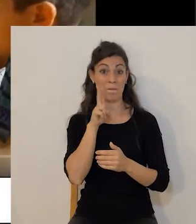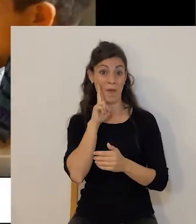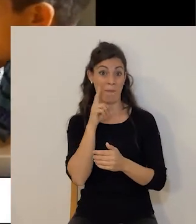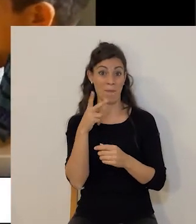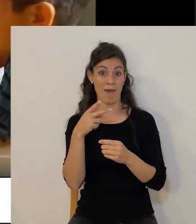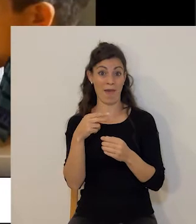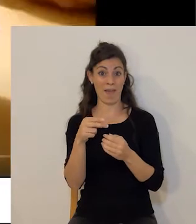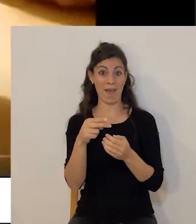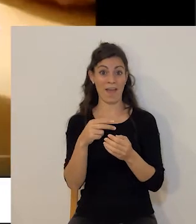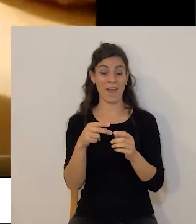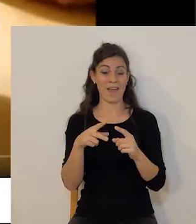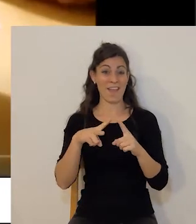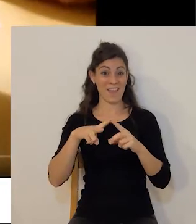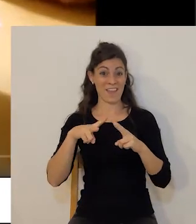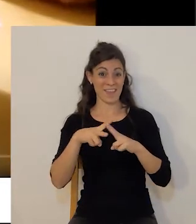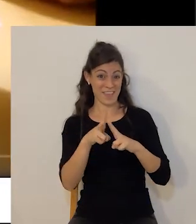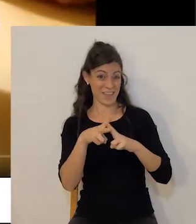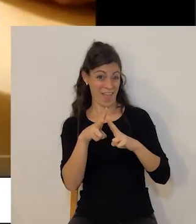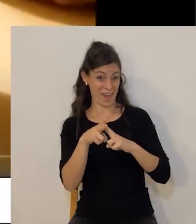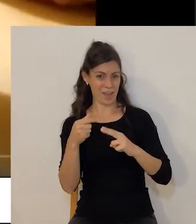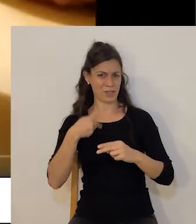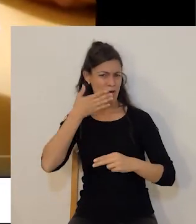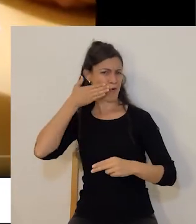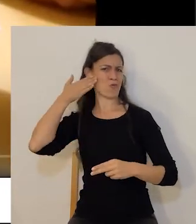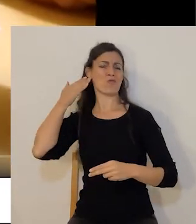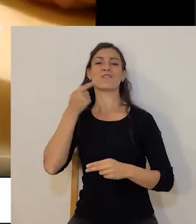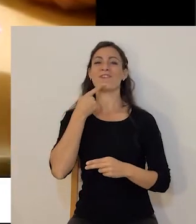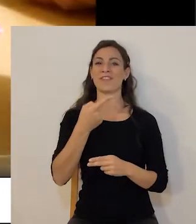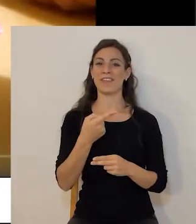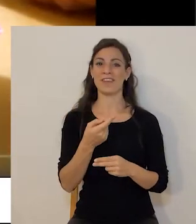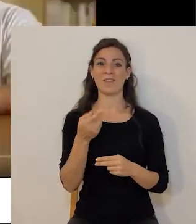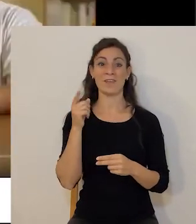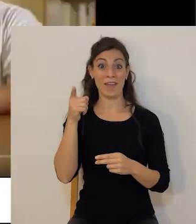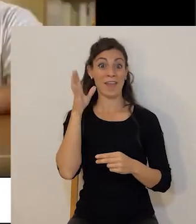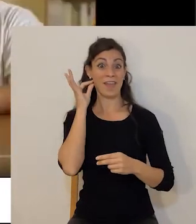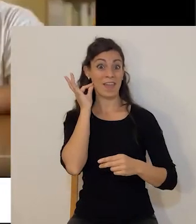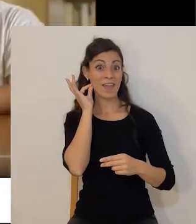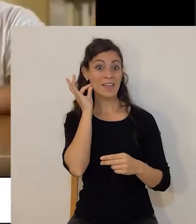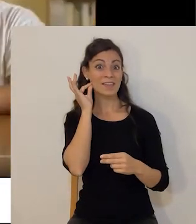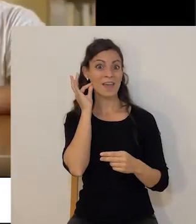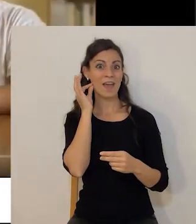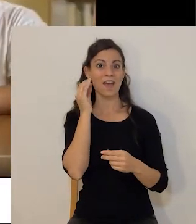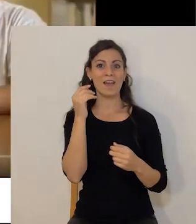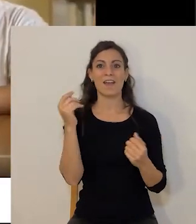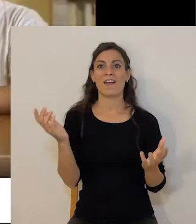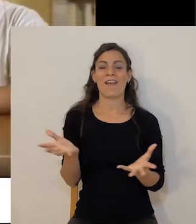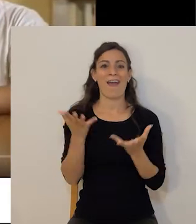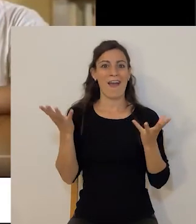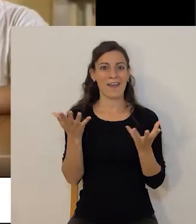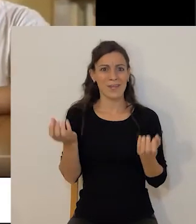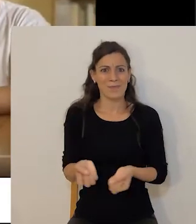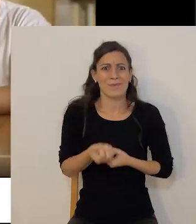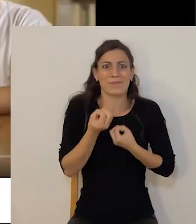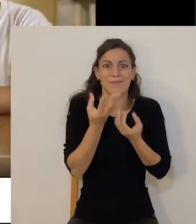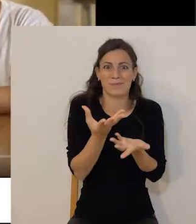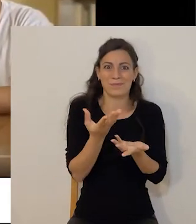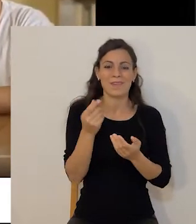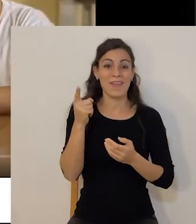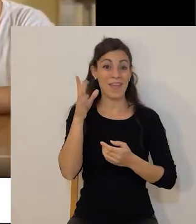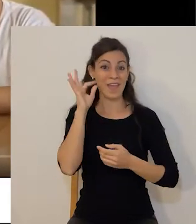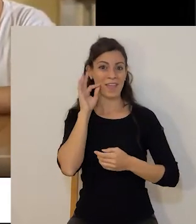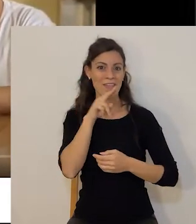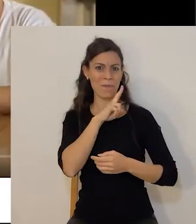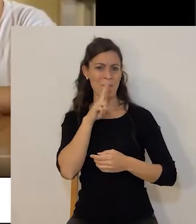es una mamá gitana, y lo digo con todo el orgullo, en el que aporta su ánimo. Aquí explica esta